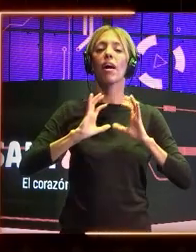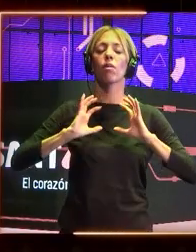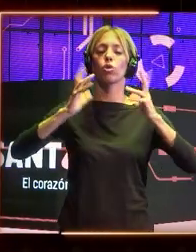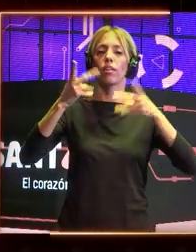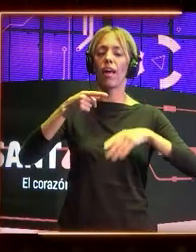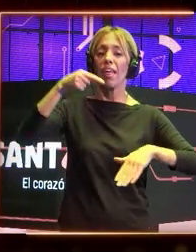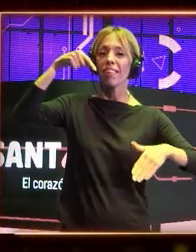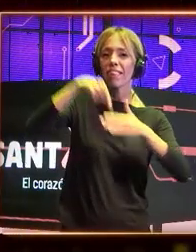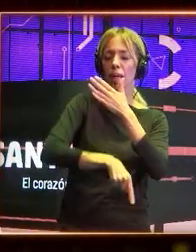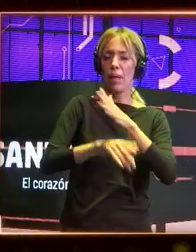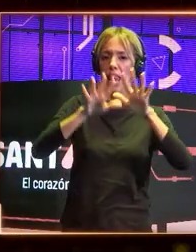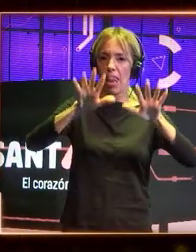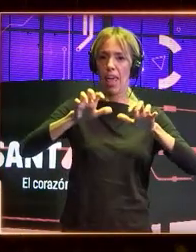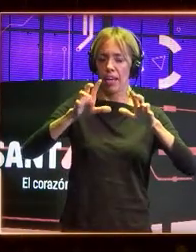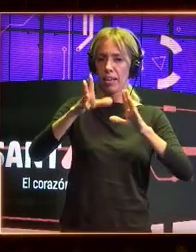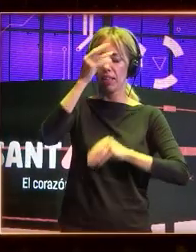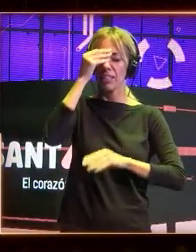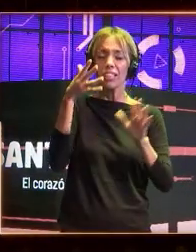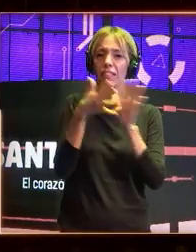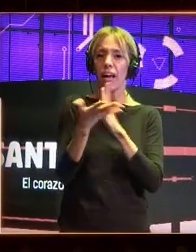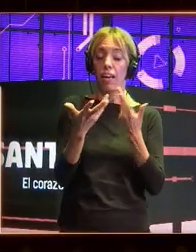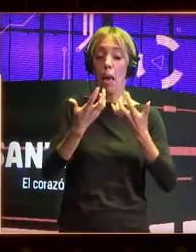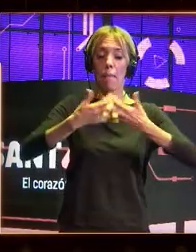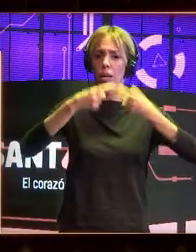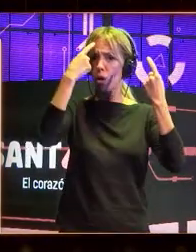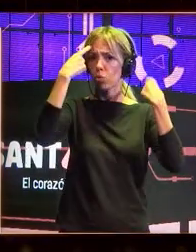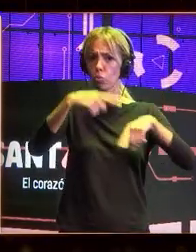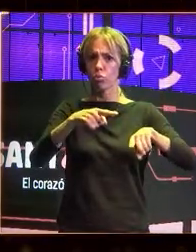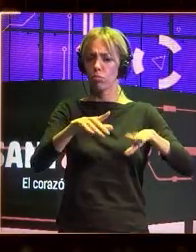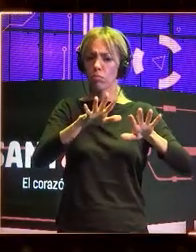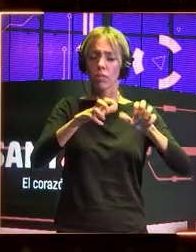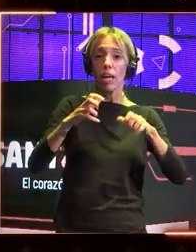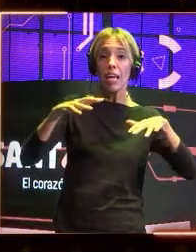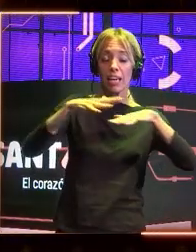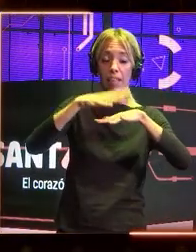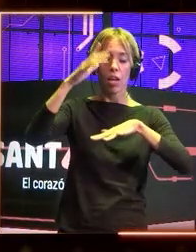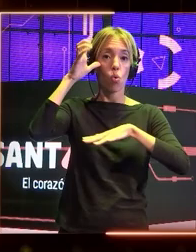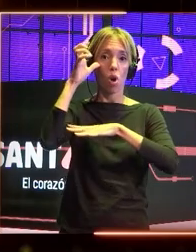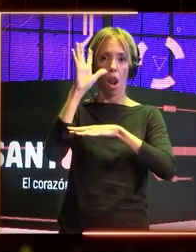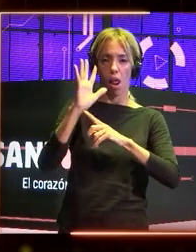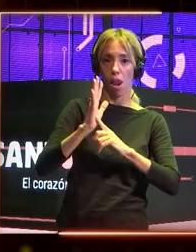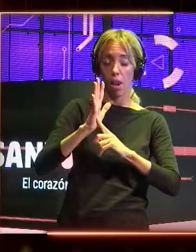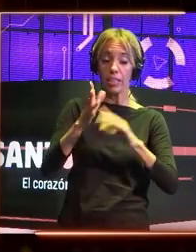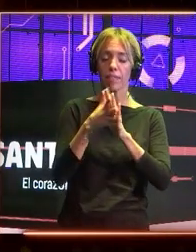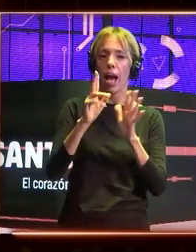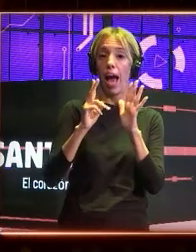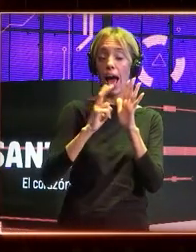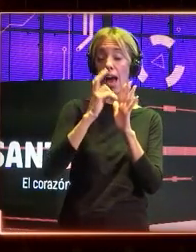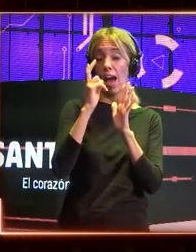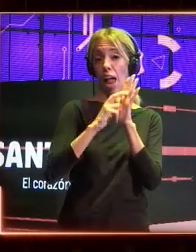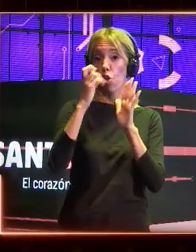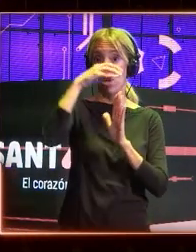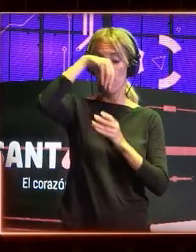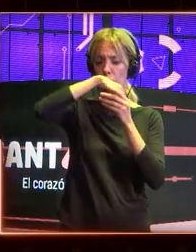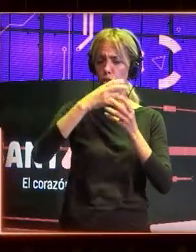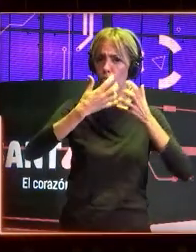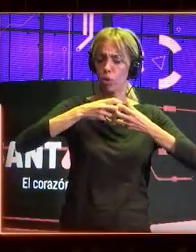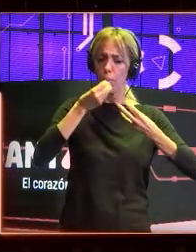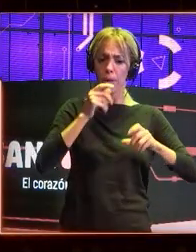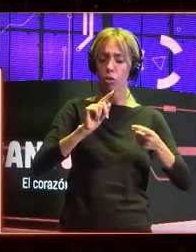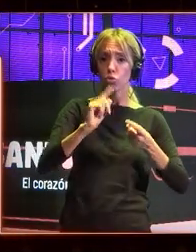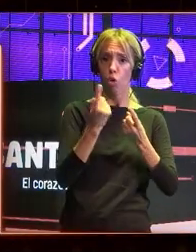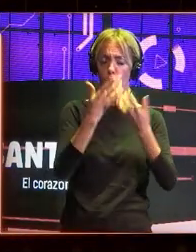Deep learning el Deep learning es dejar que la máquina a través de redes neuronales que es un tipo de algoritmo que funciona muy bien pues pues